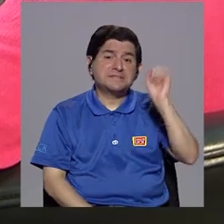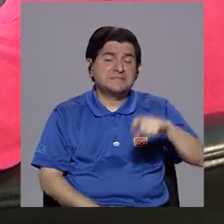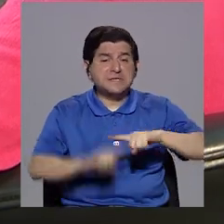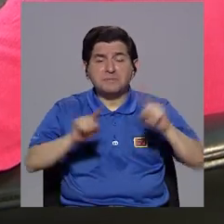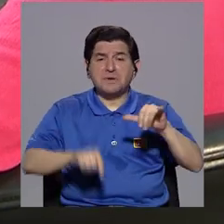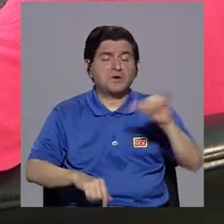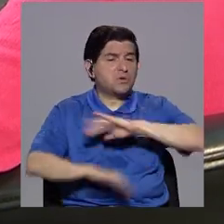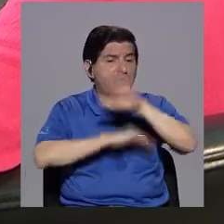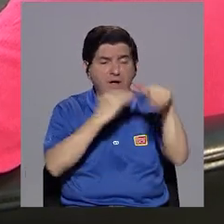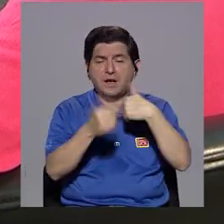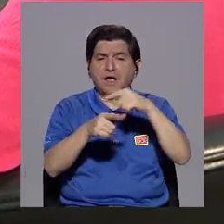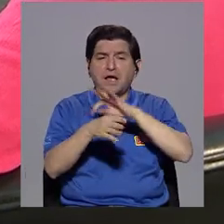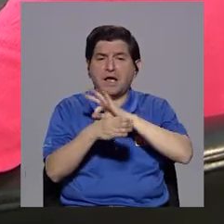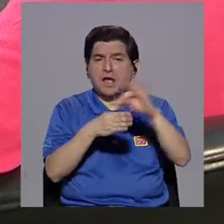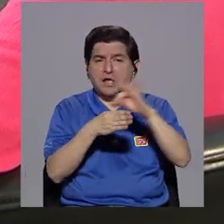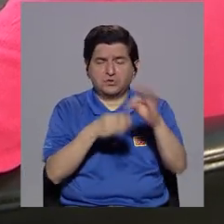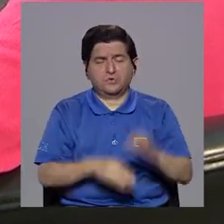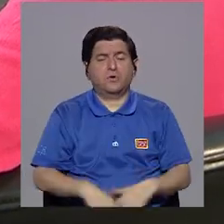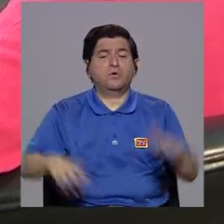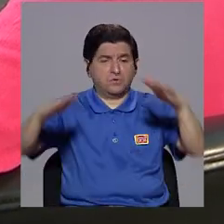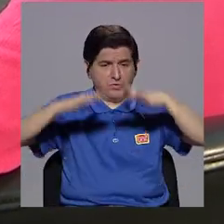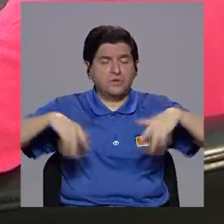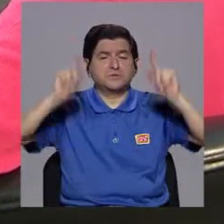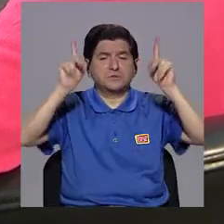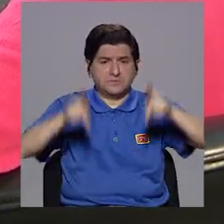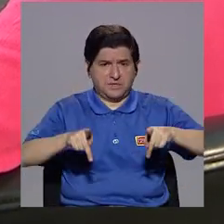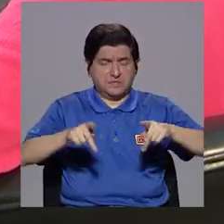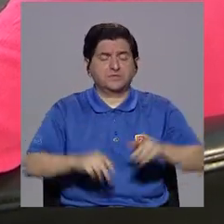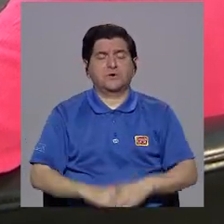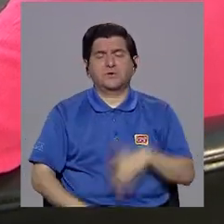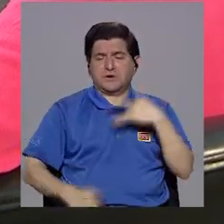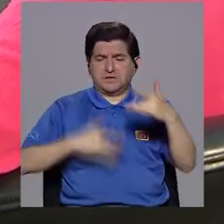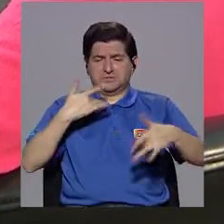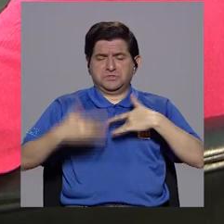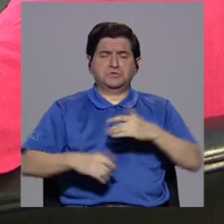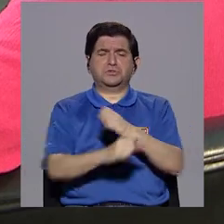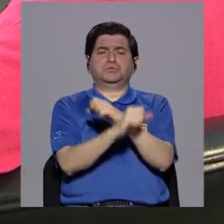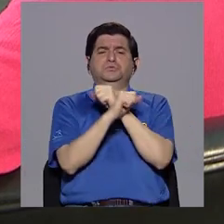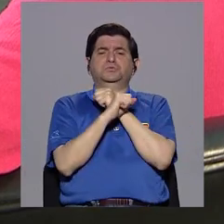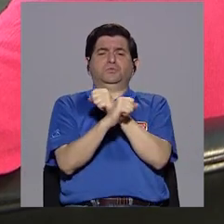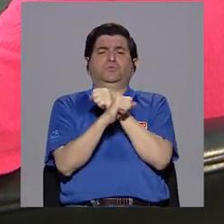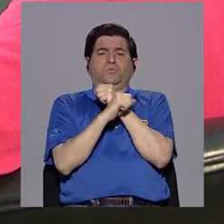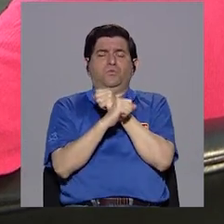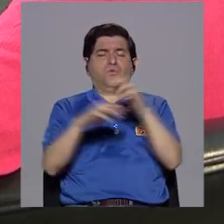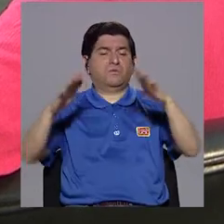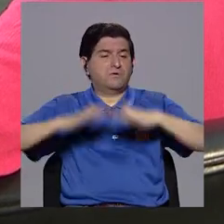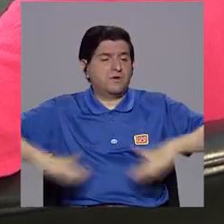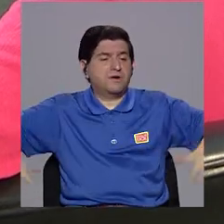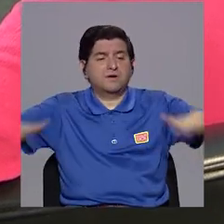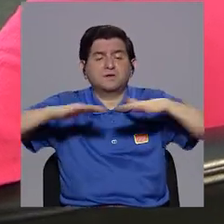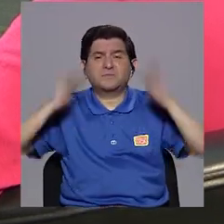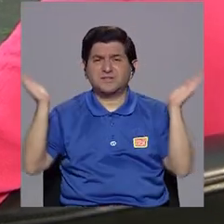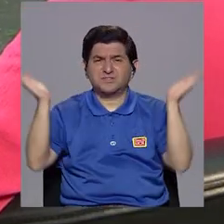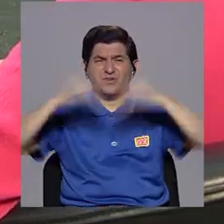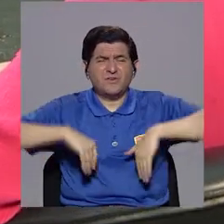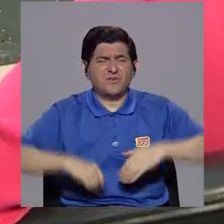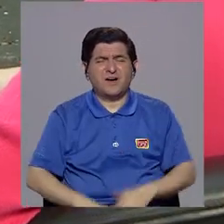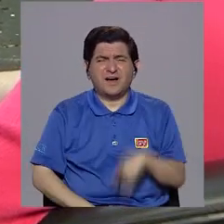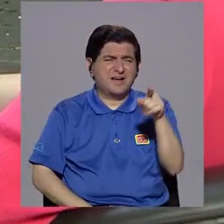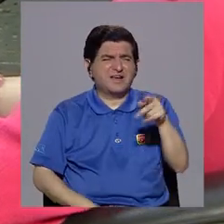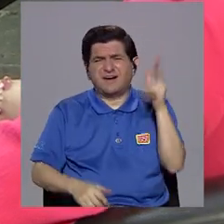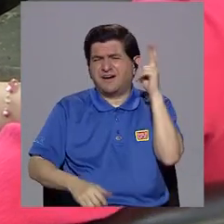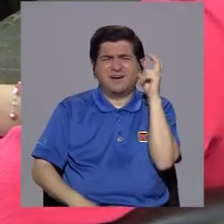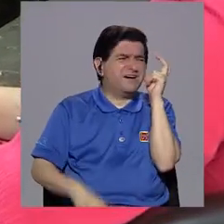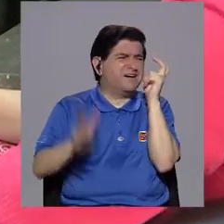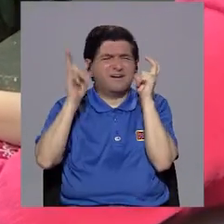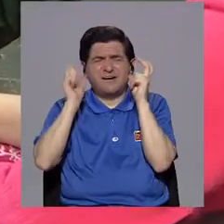Pues sí, pero como cualquier otra terapia. O sea, sí se necesita un espacio donde la persona se sienta segura, donde sea un espacio donde no haya mucho